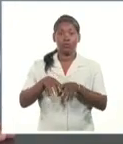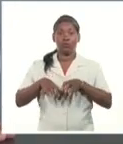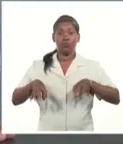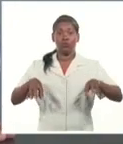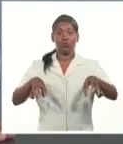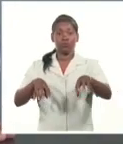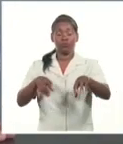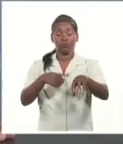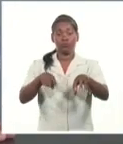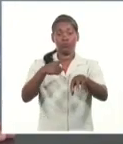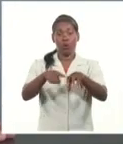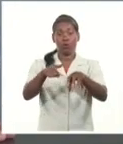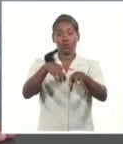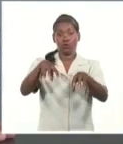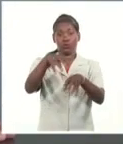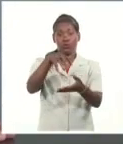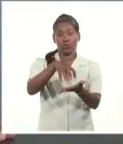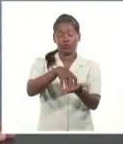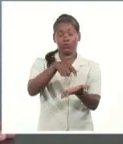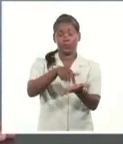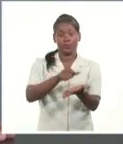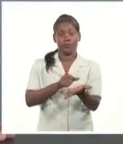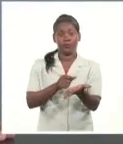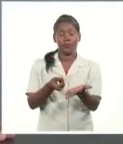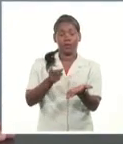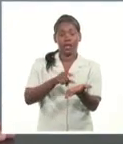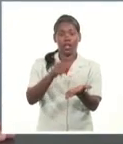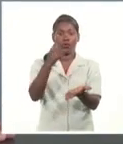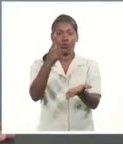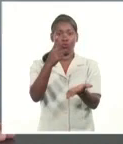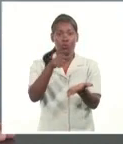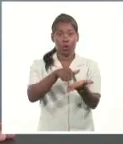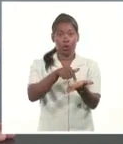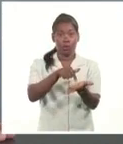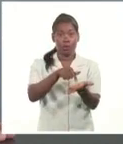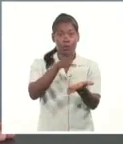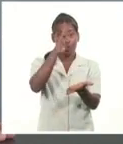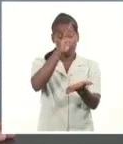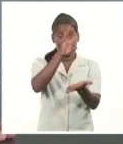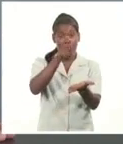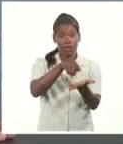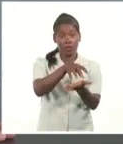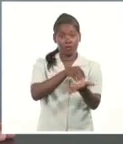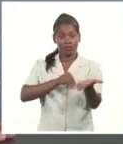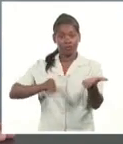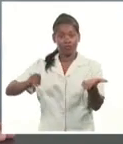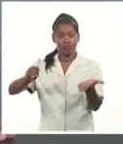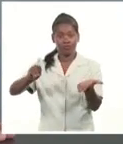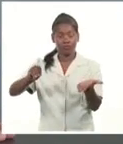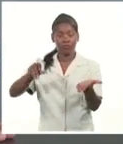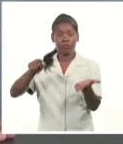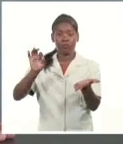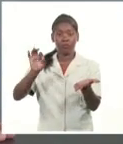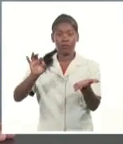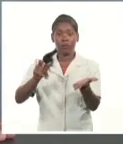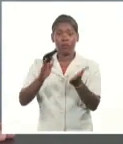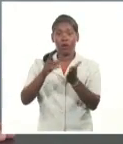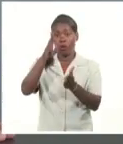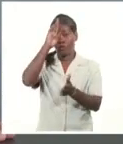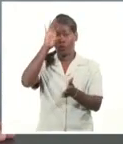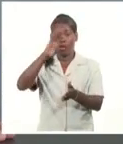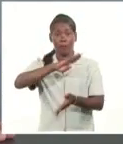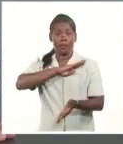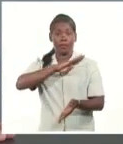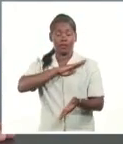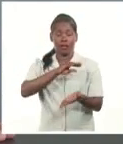2 pacientes, uno del Hospital Faustino Pérez hasta el Hospital Militar Mario Muñoz de acá de Matanza, y un paciente del Hospital